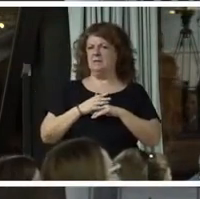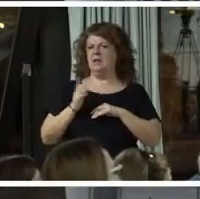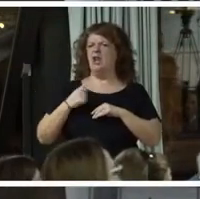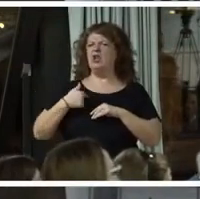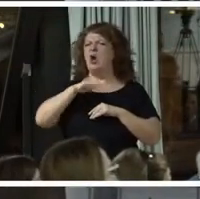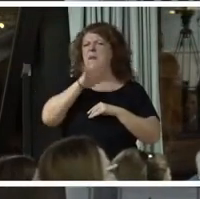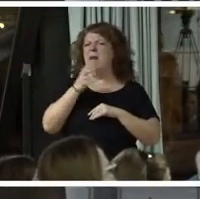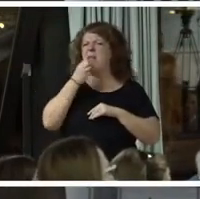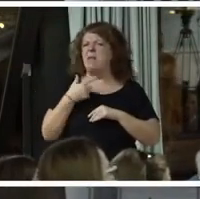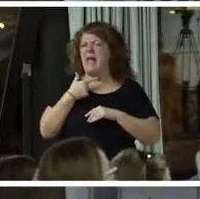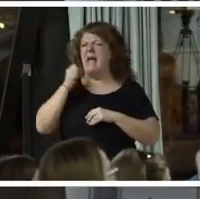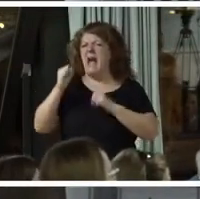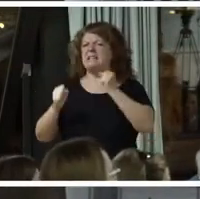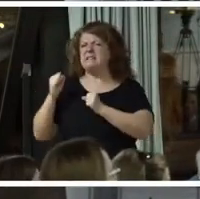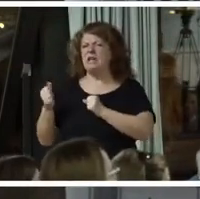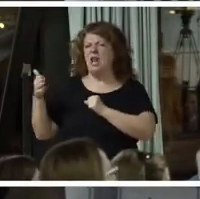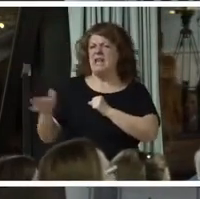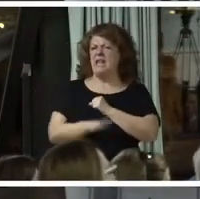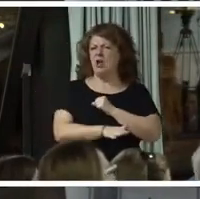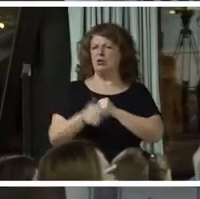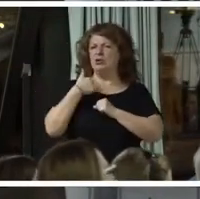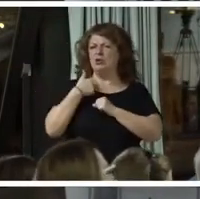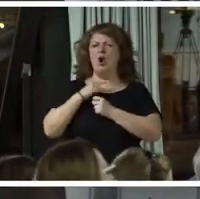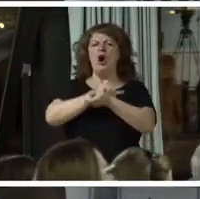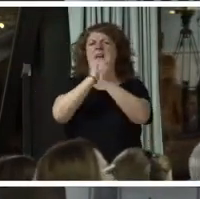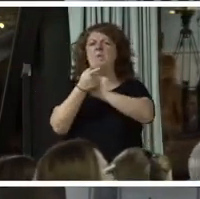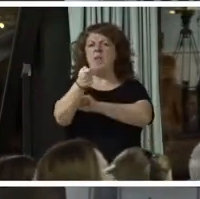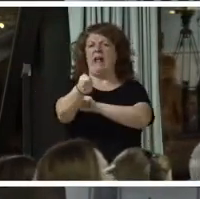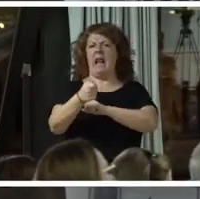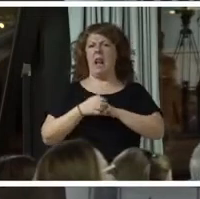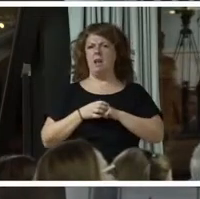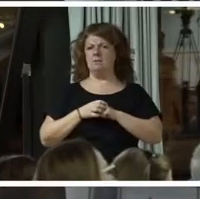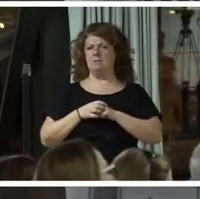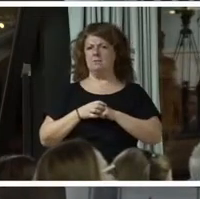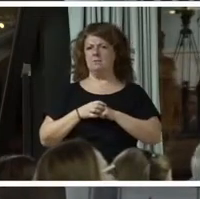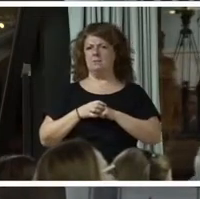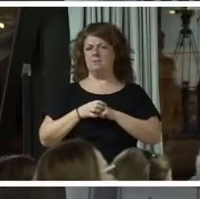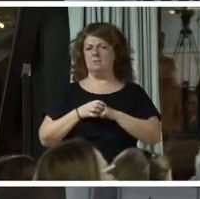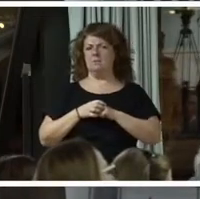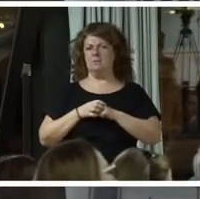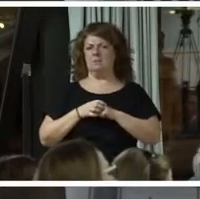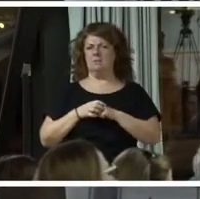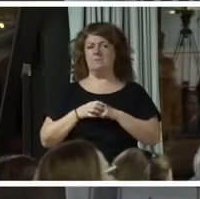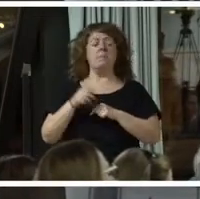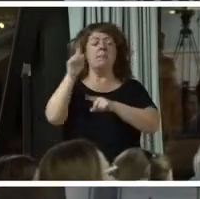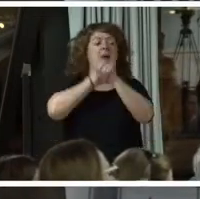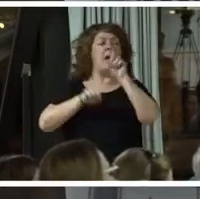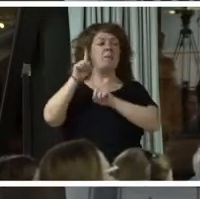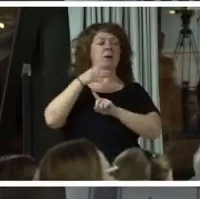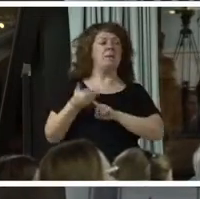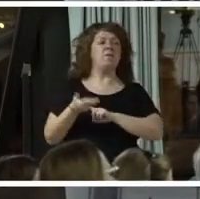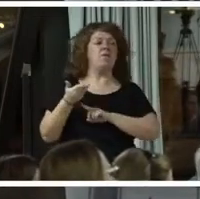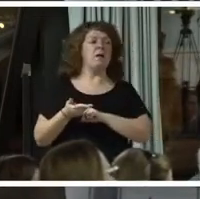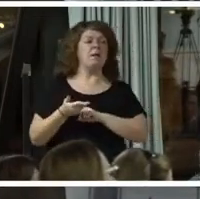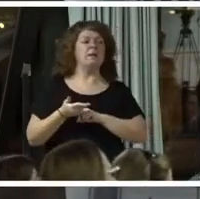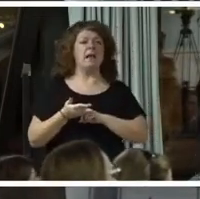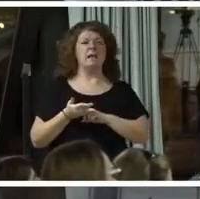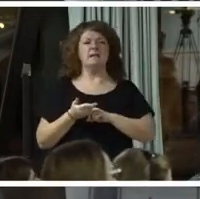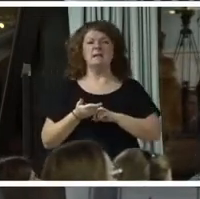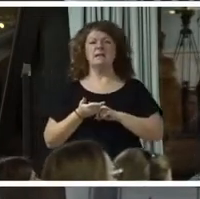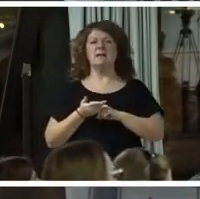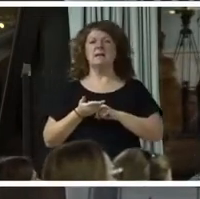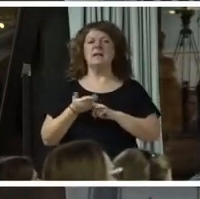bien que asesinen niños y yo además cambio de canal Yo creo que el problema fundamental que tenemos es